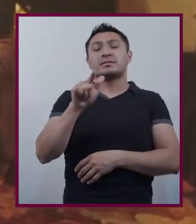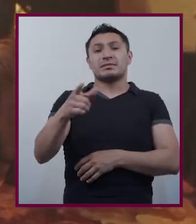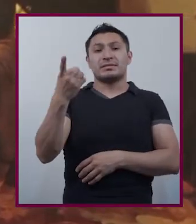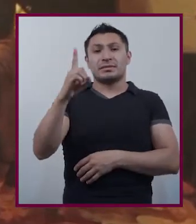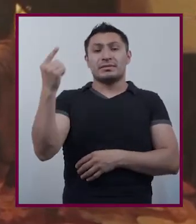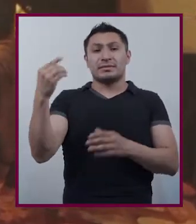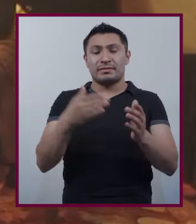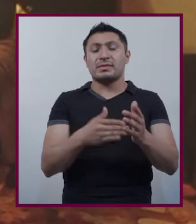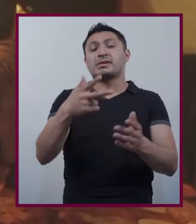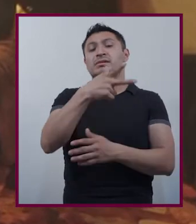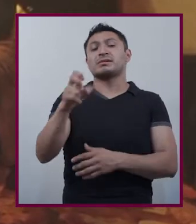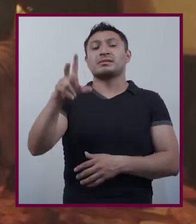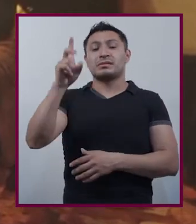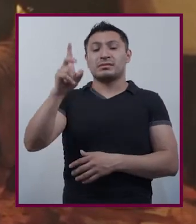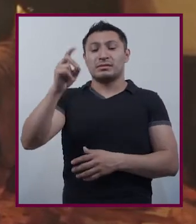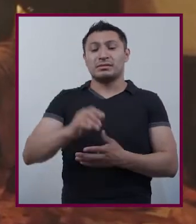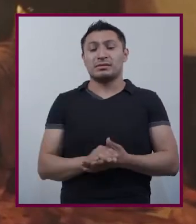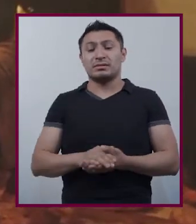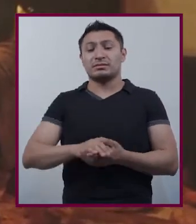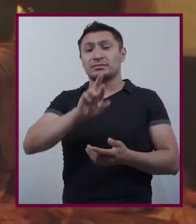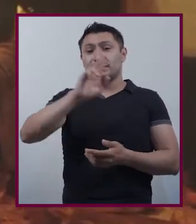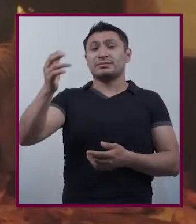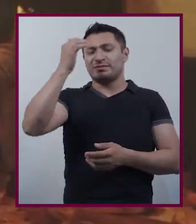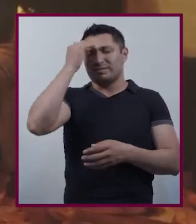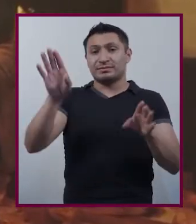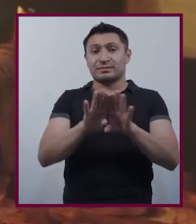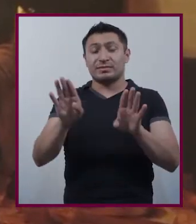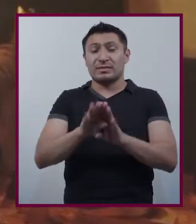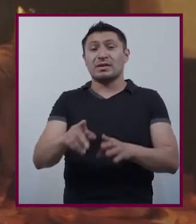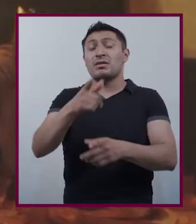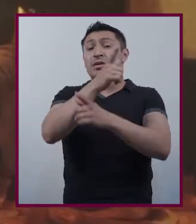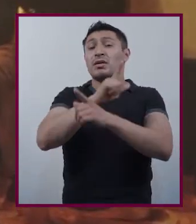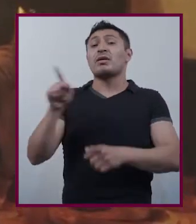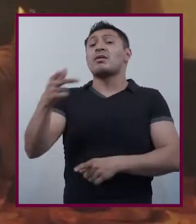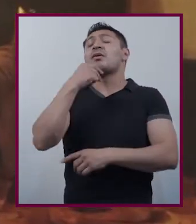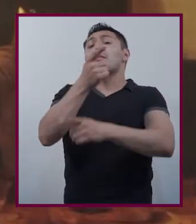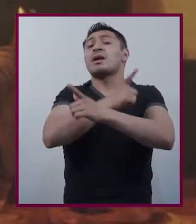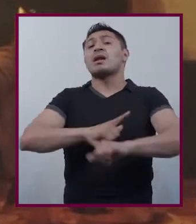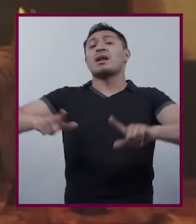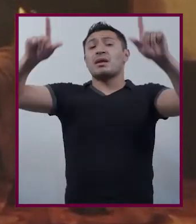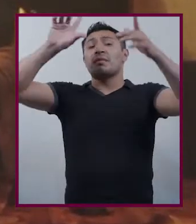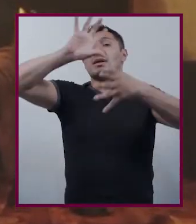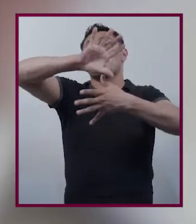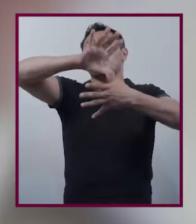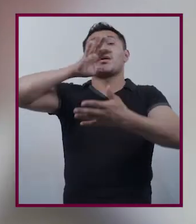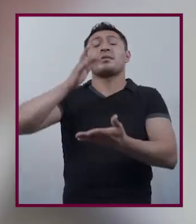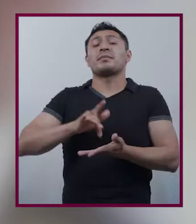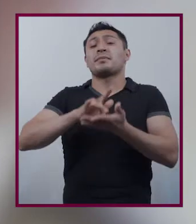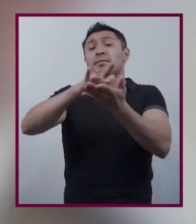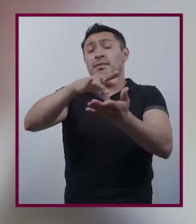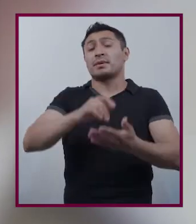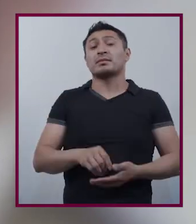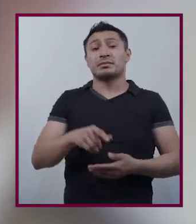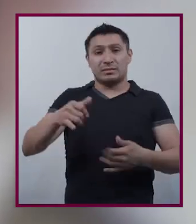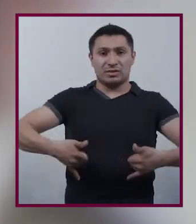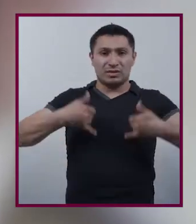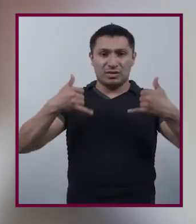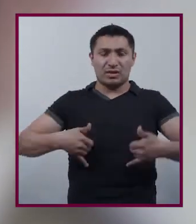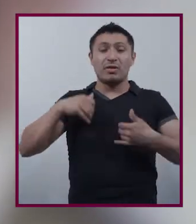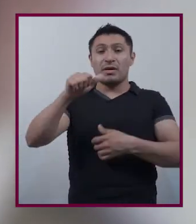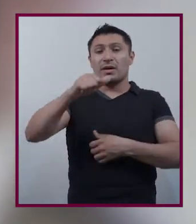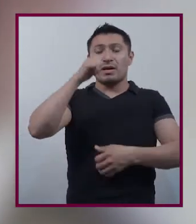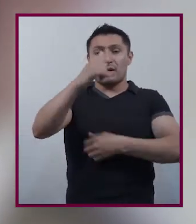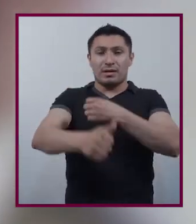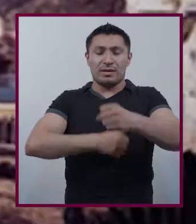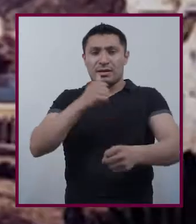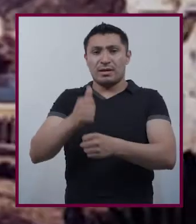de 1830, reconocido como el Libertador de América. Siendo un joven de 16